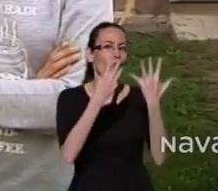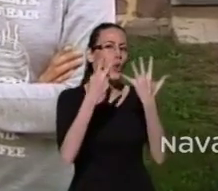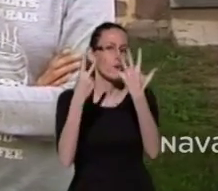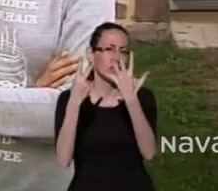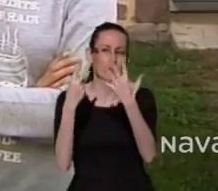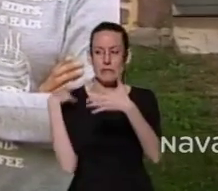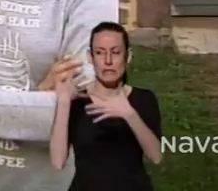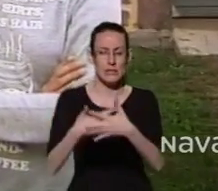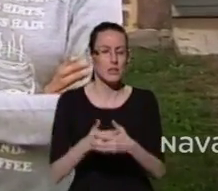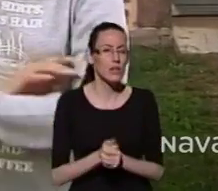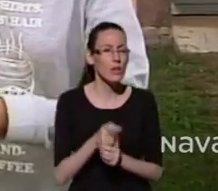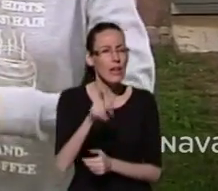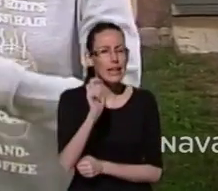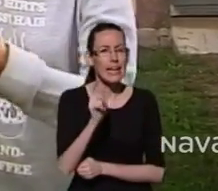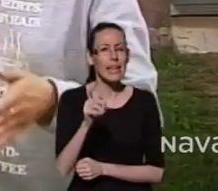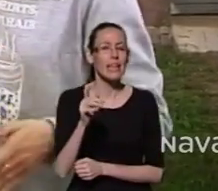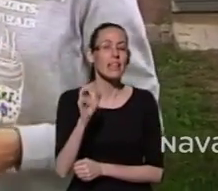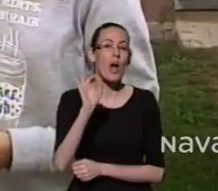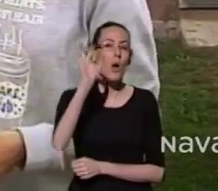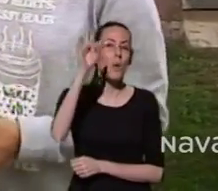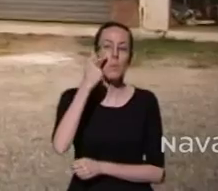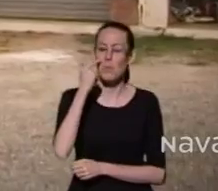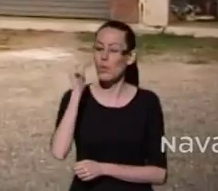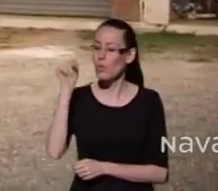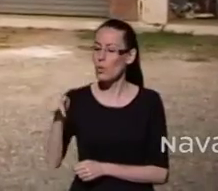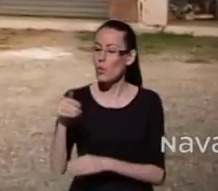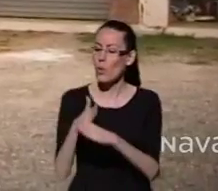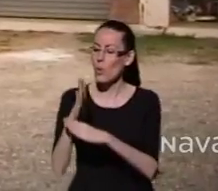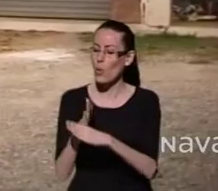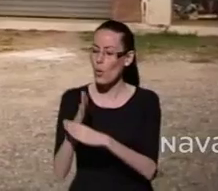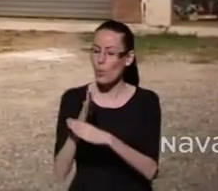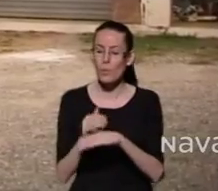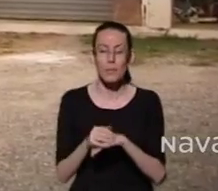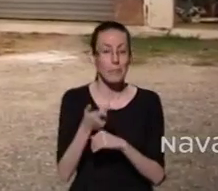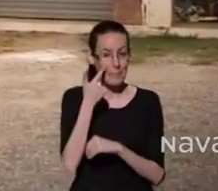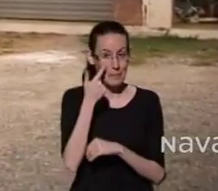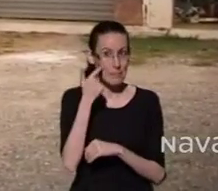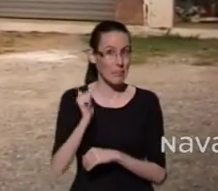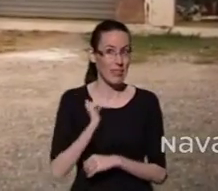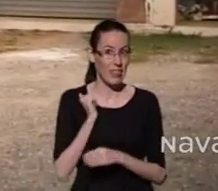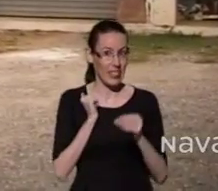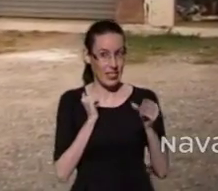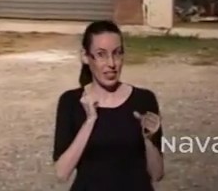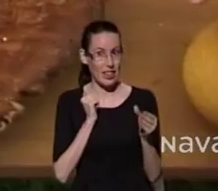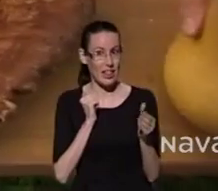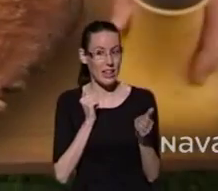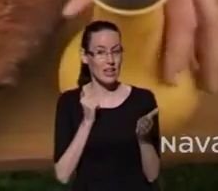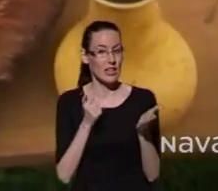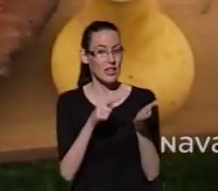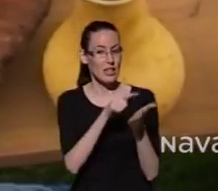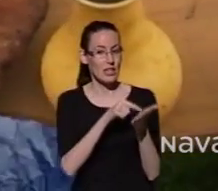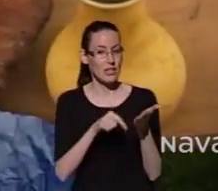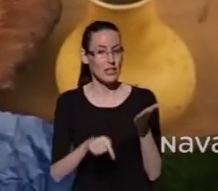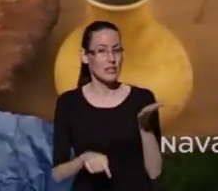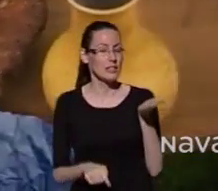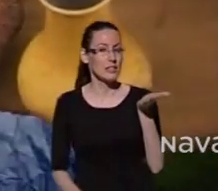dices, este trozo de madera que está aquí tirado? Esta pieza en concreto es una verruga de... Deja eso